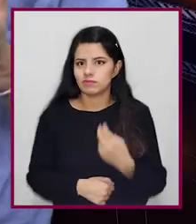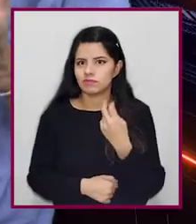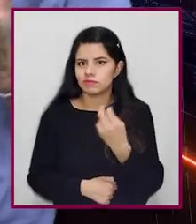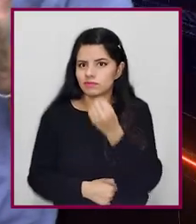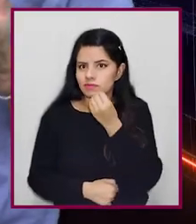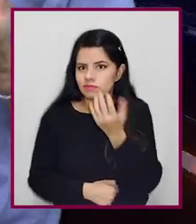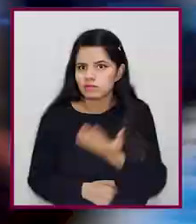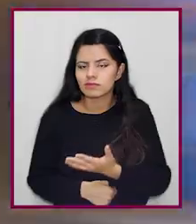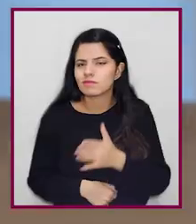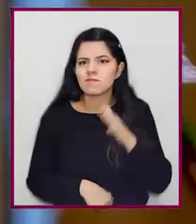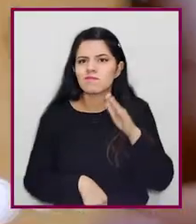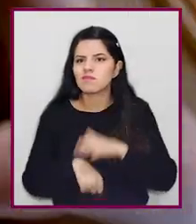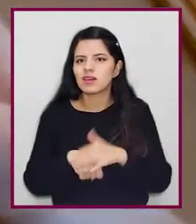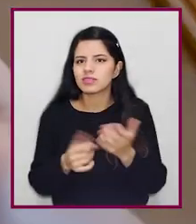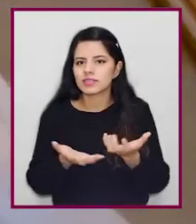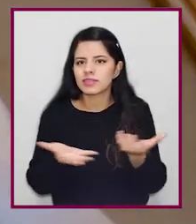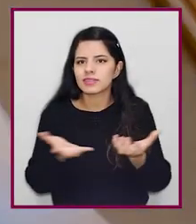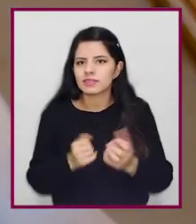¿Qué más hace?